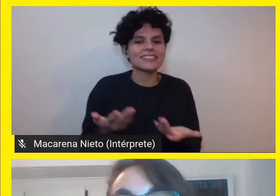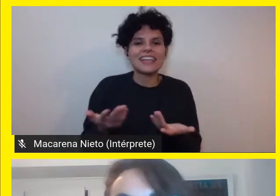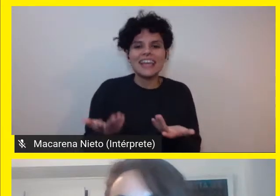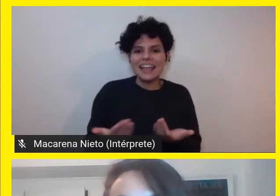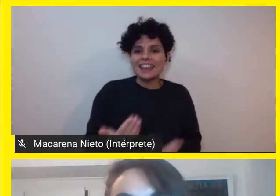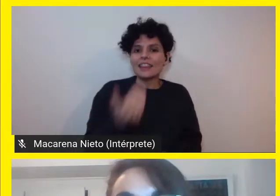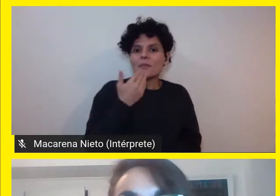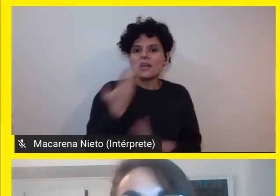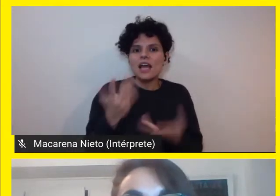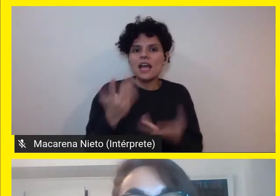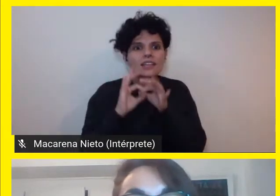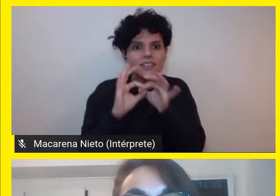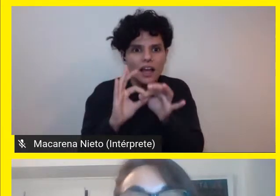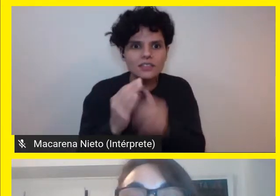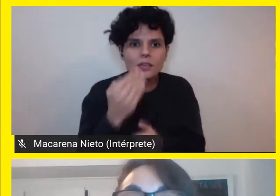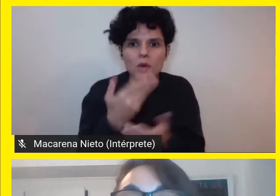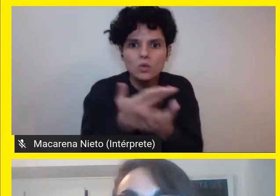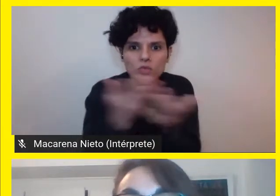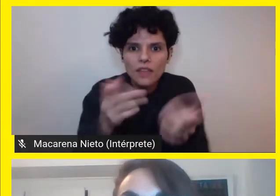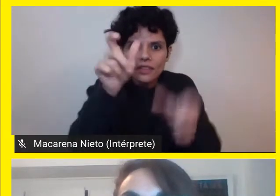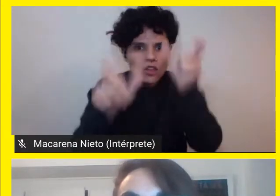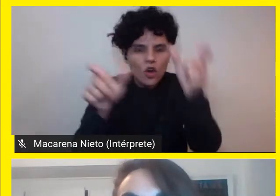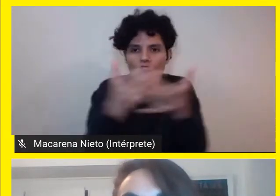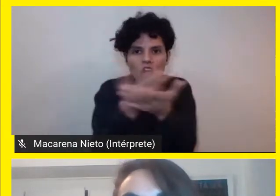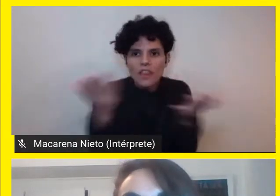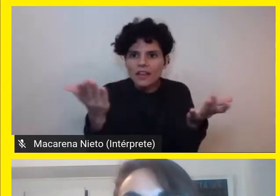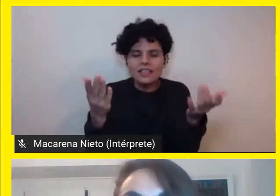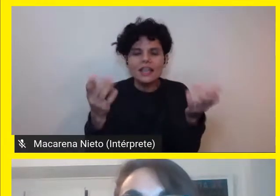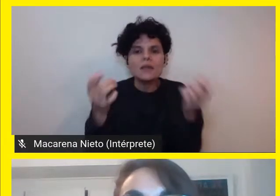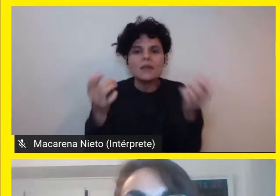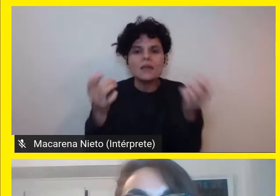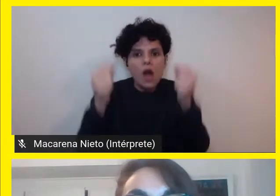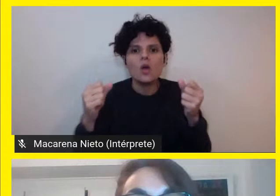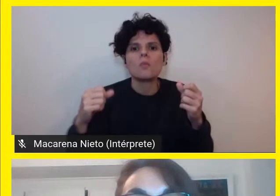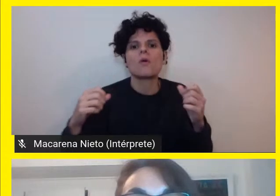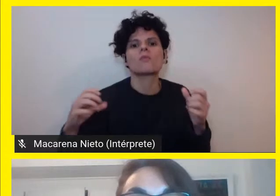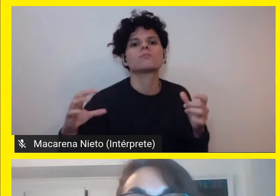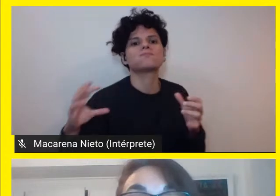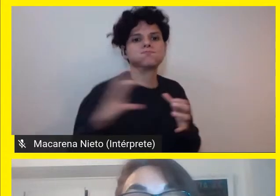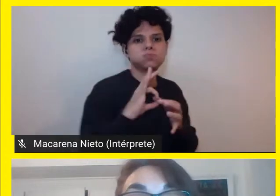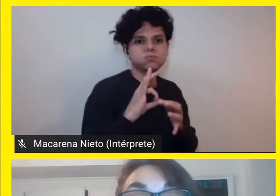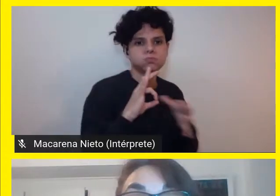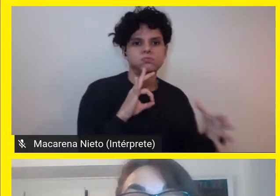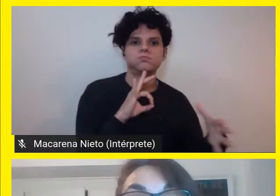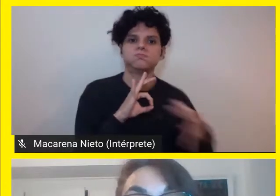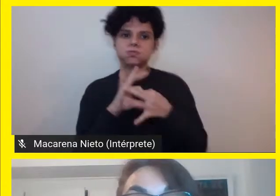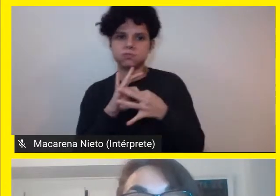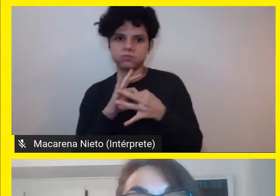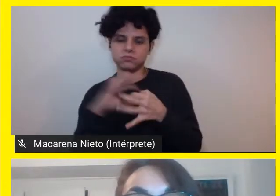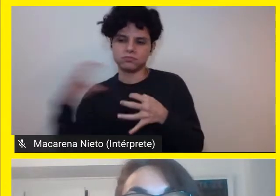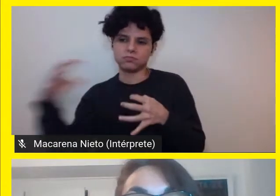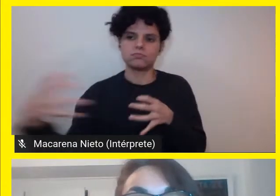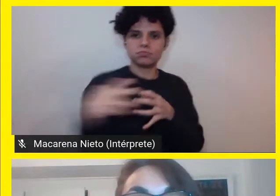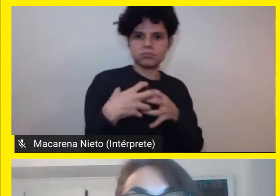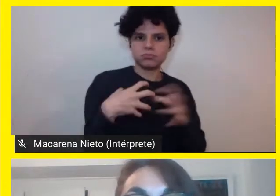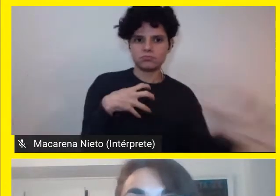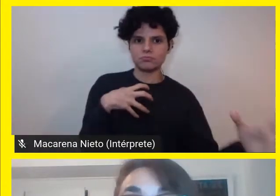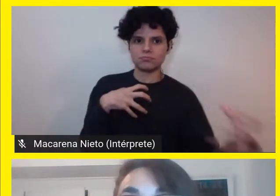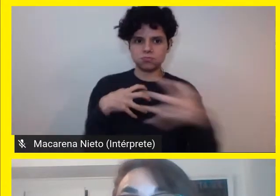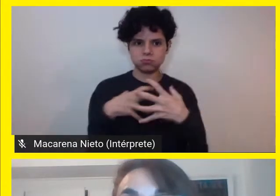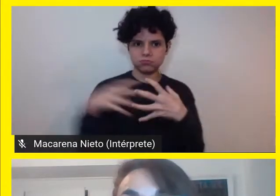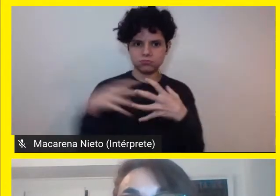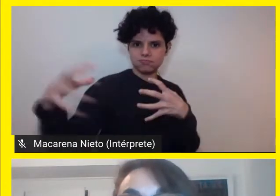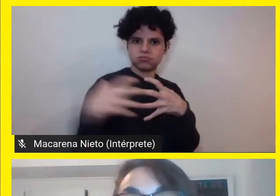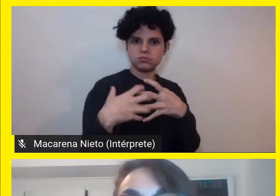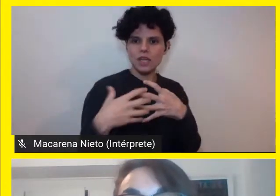personas, incluyéndolas a ustedes, que forjaron esta comunidad. Porque creo que esta comunidad es la que también nos da una bocanada a las nuevas generaciones, que